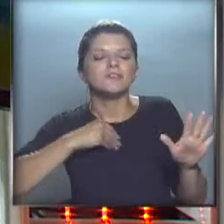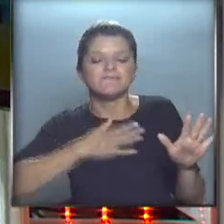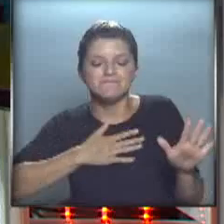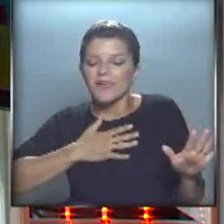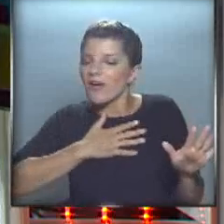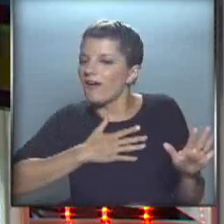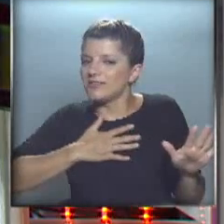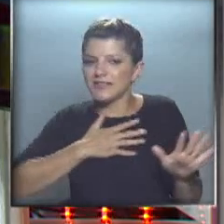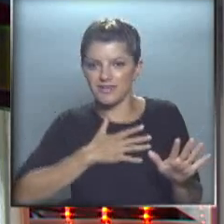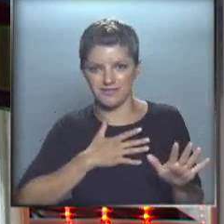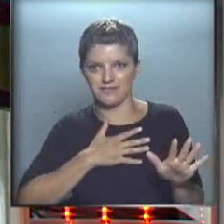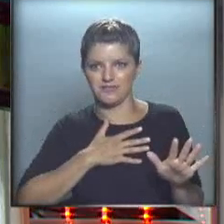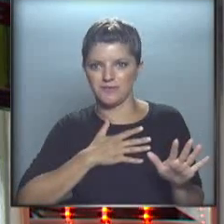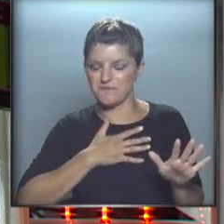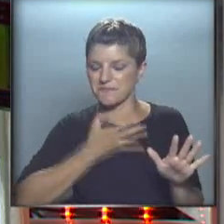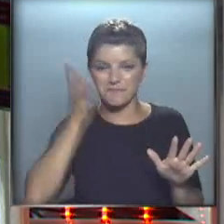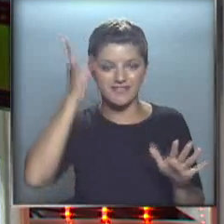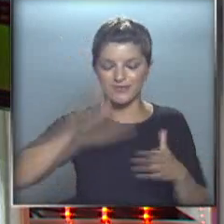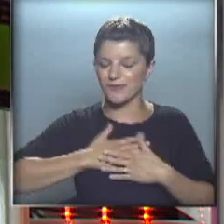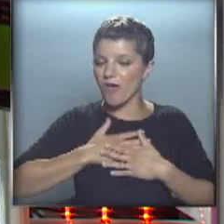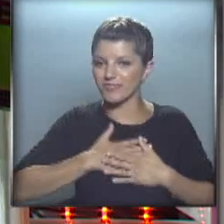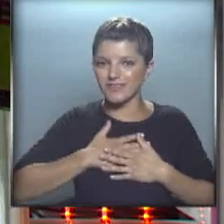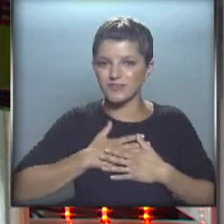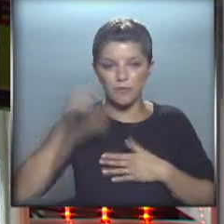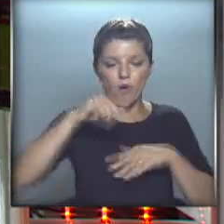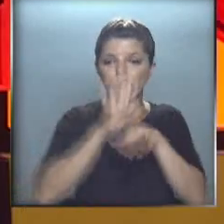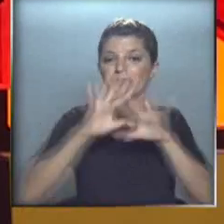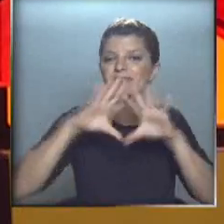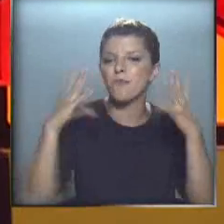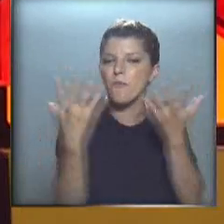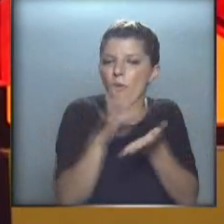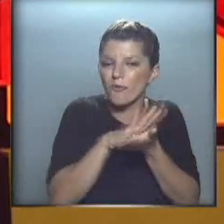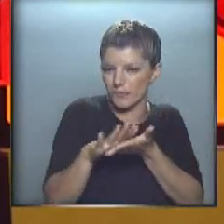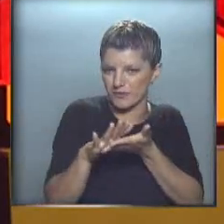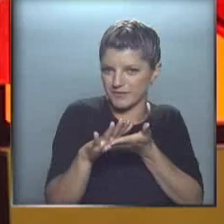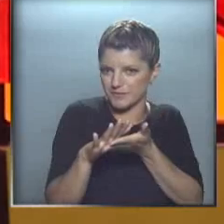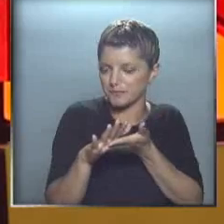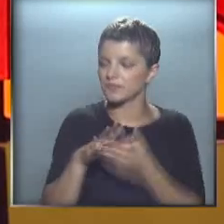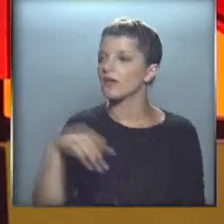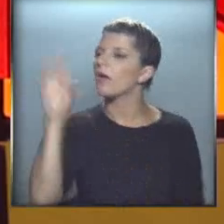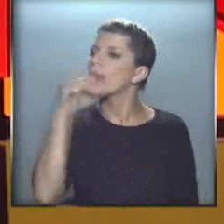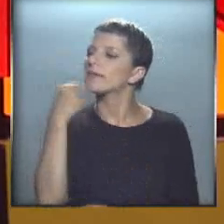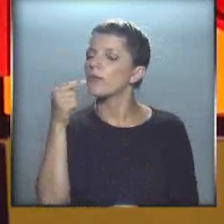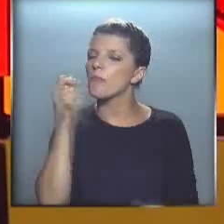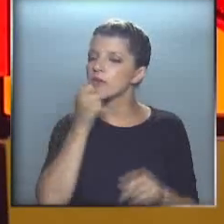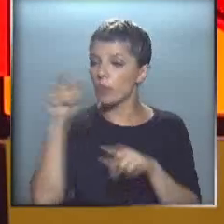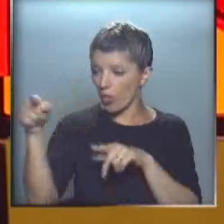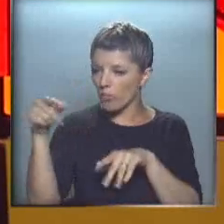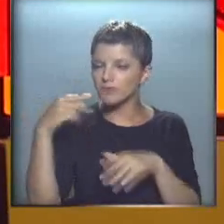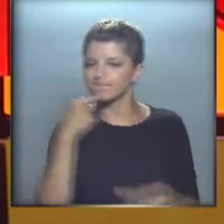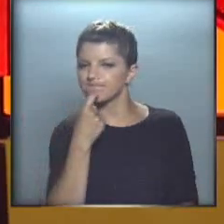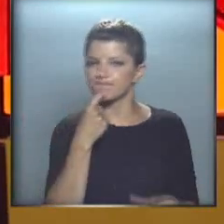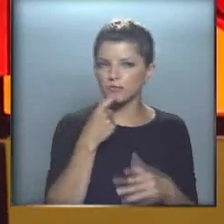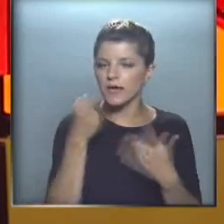alegría. No. No, seguramente. Inmensa alegría. Era un mundo nuevo. Volviendo al momento en el que vos dudaste de tu identidad anterior, de la